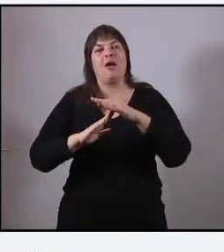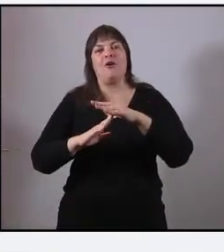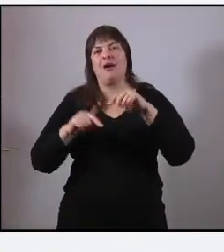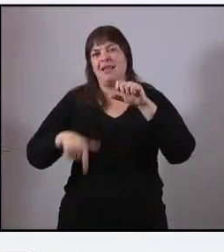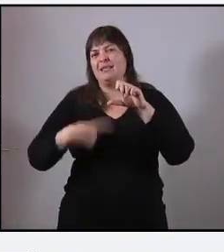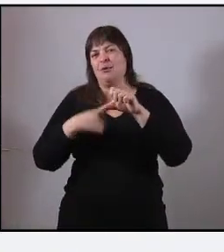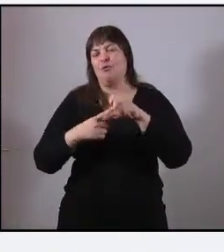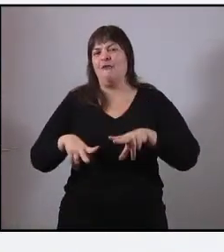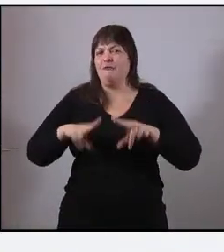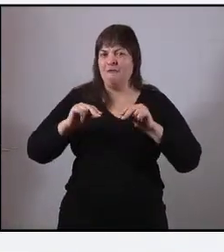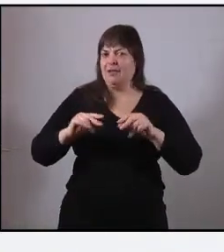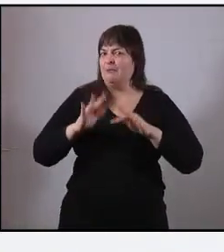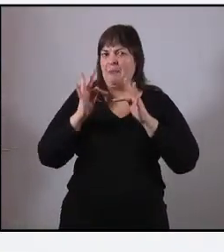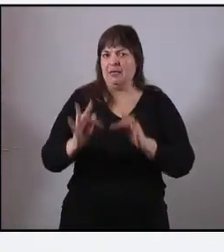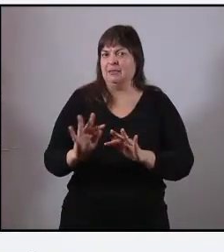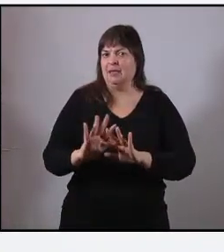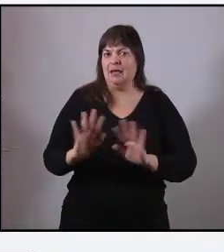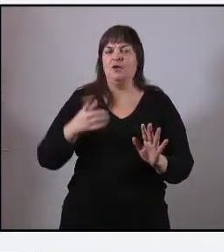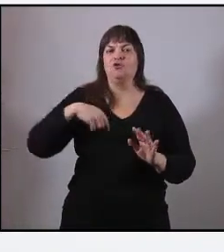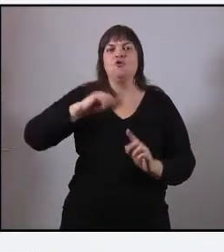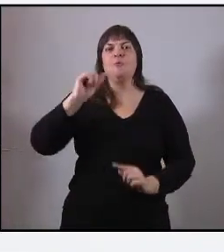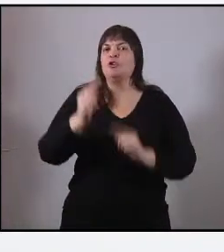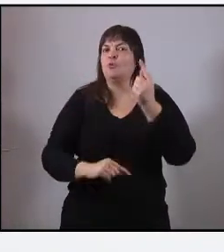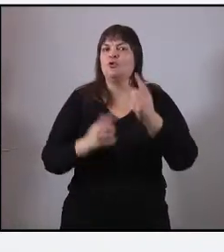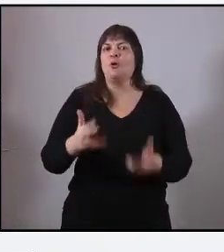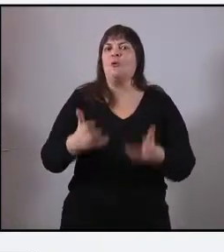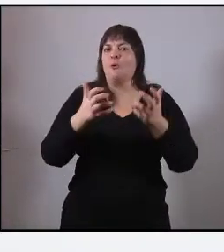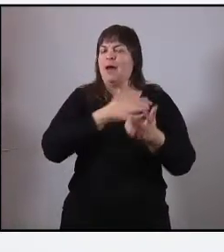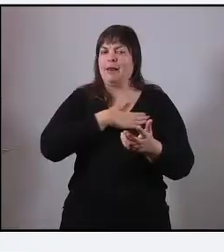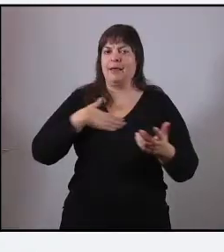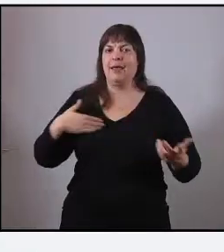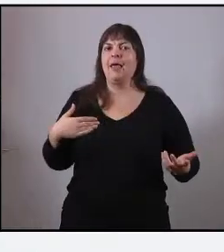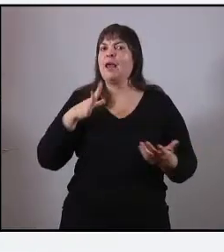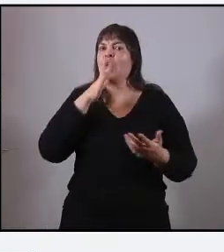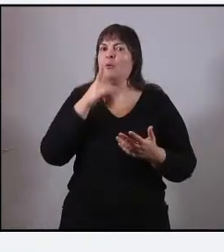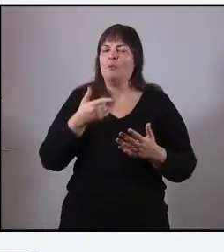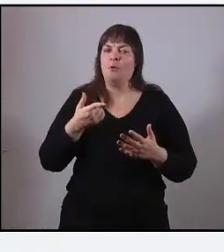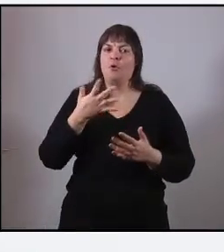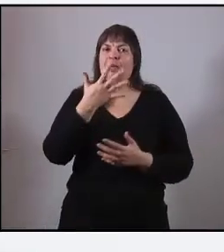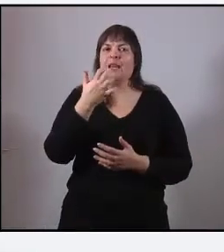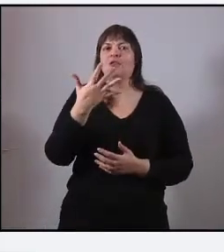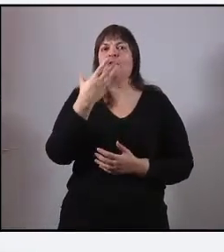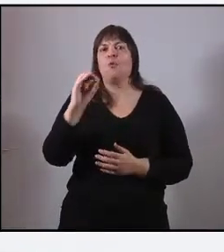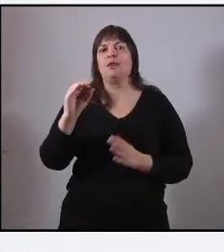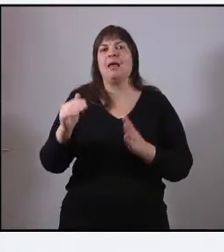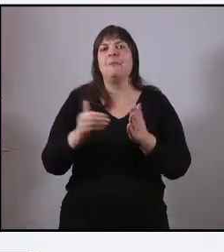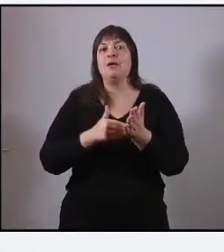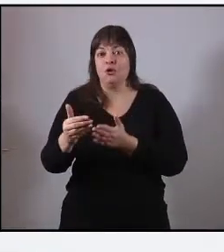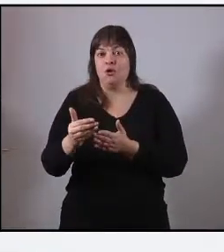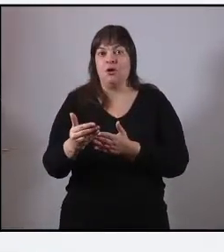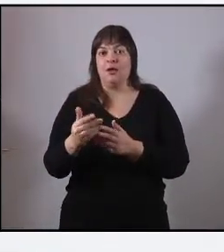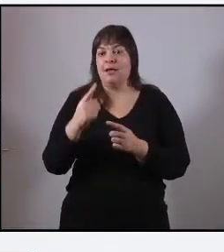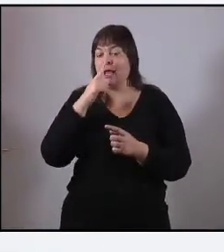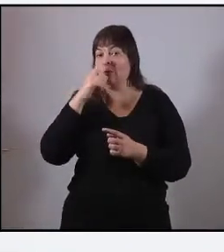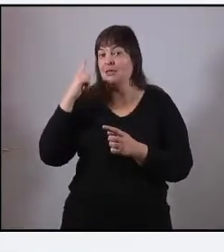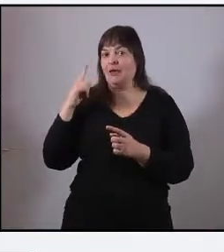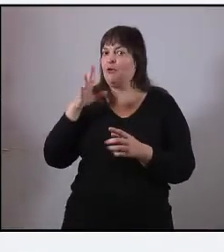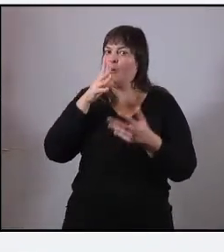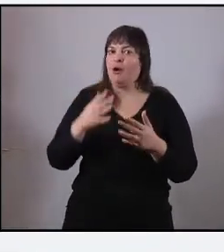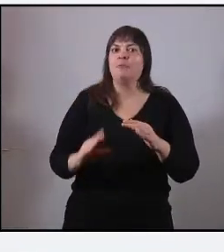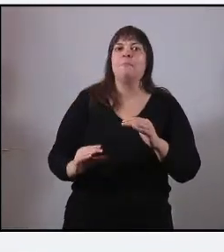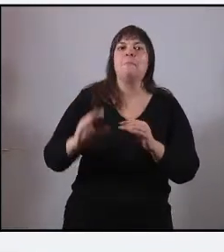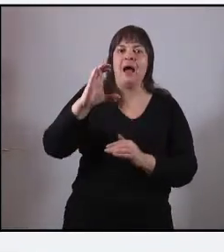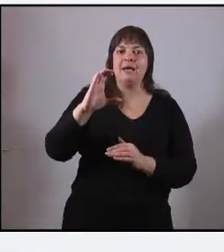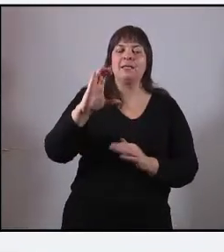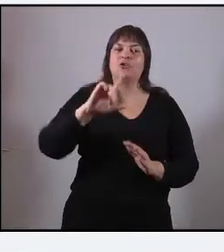Extremadura. Estamos deseando aprobar unos presupuestos que tienen un crecimiento de 550 millones con respecto al anterior y lo que